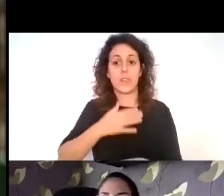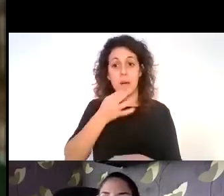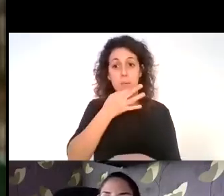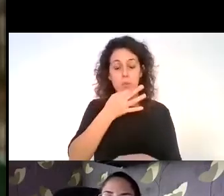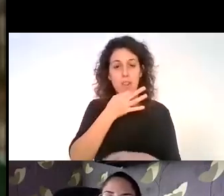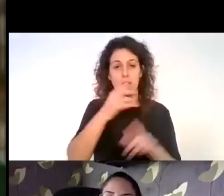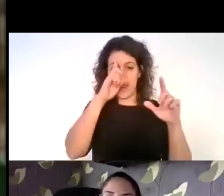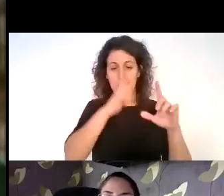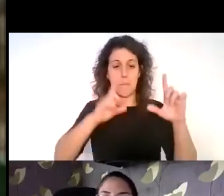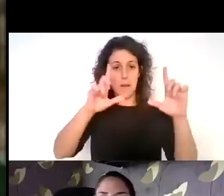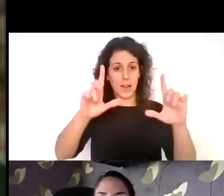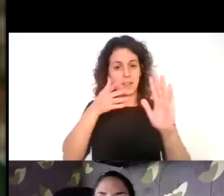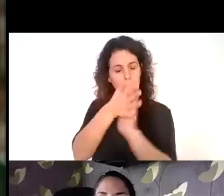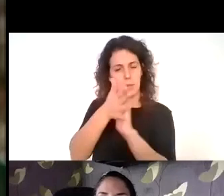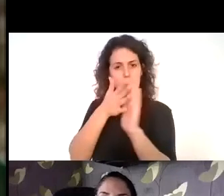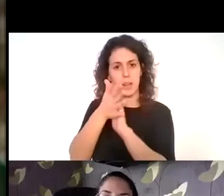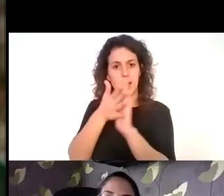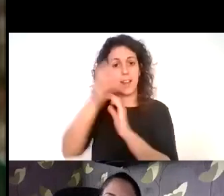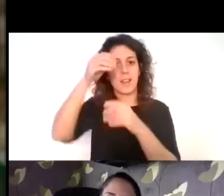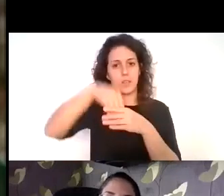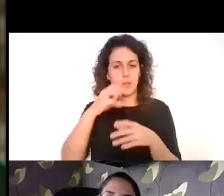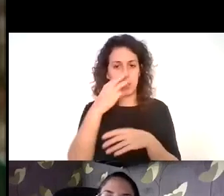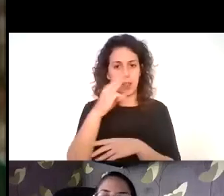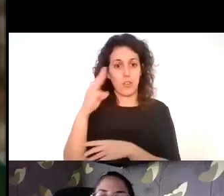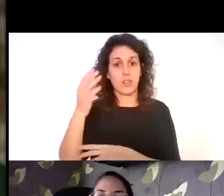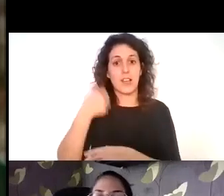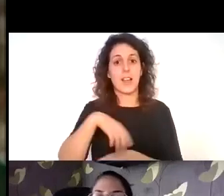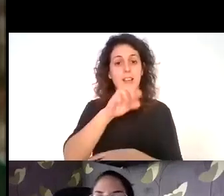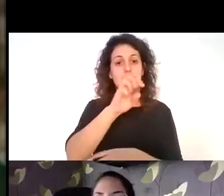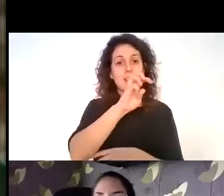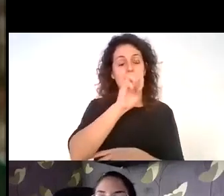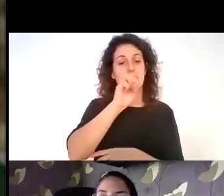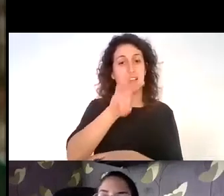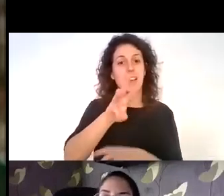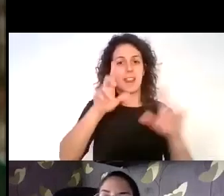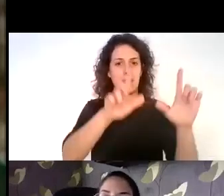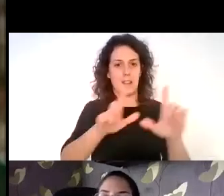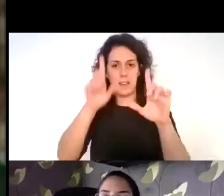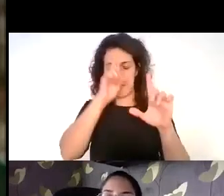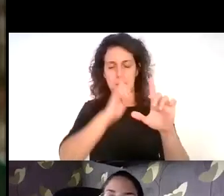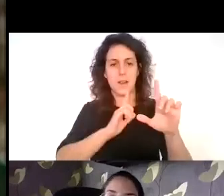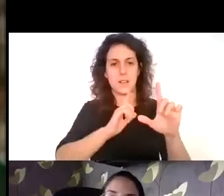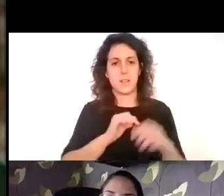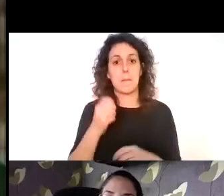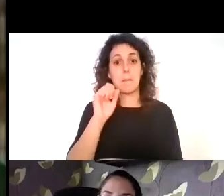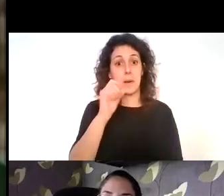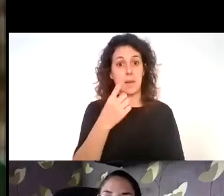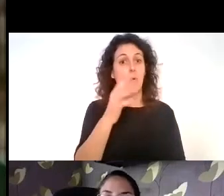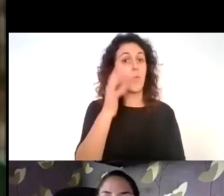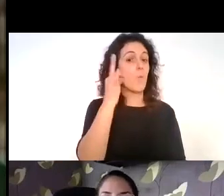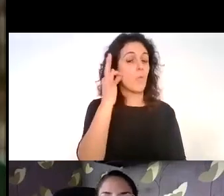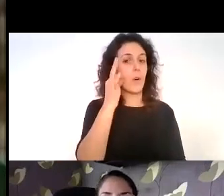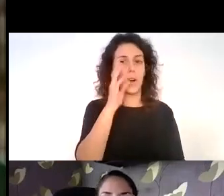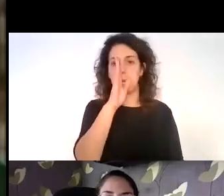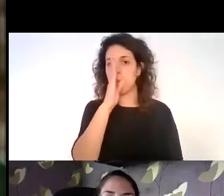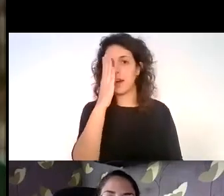imágenes que hemos colocado en la presentación. En total son 13 láminas. En portada vemos a una mujer de perfil con